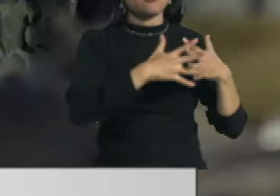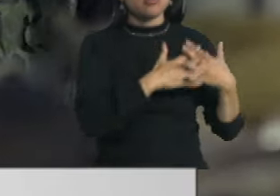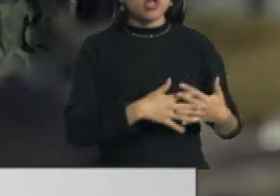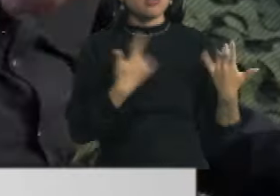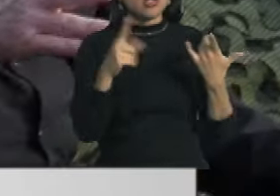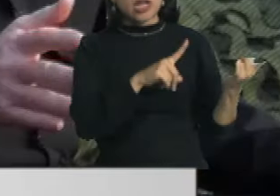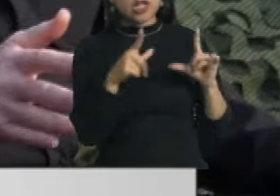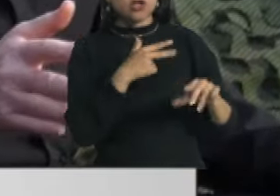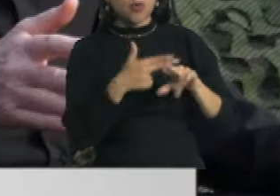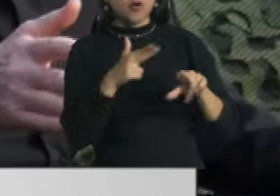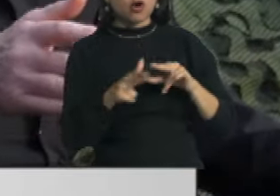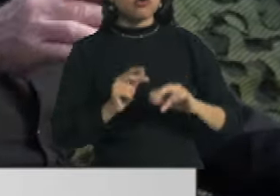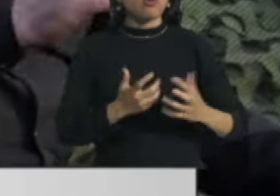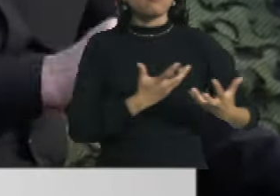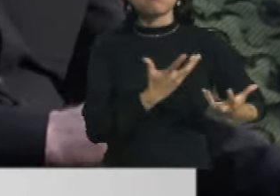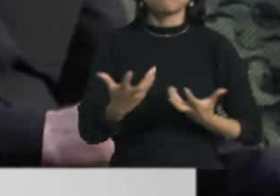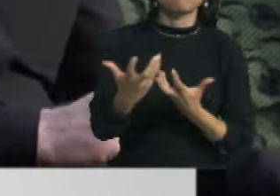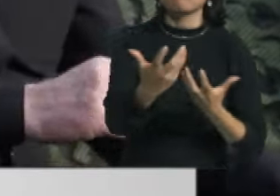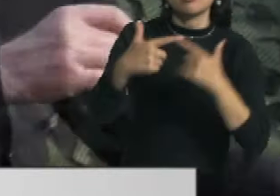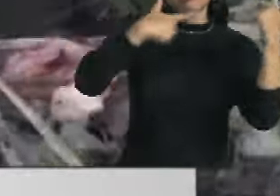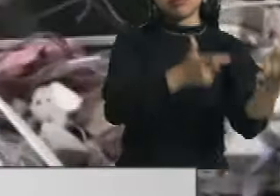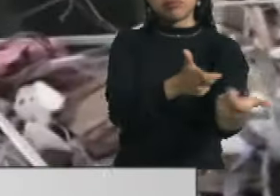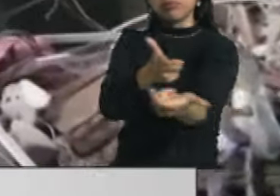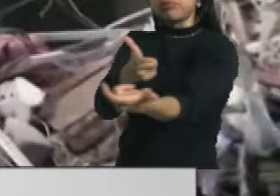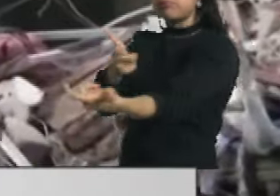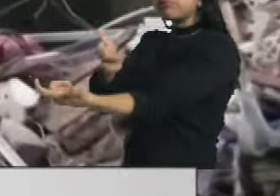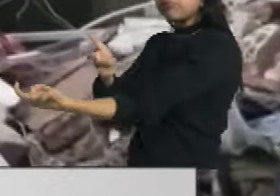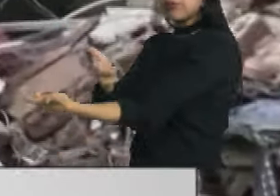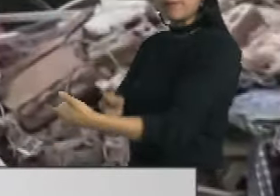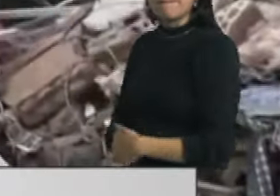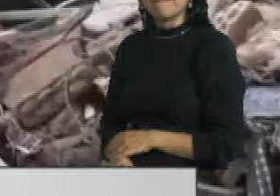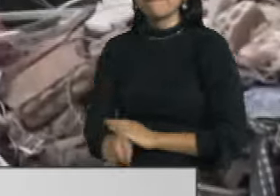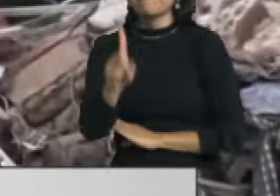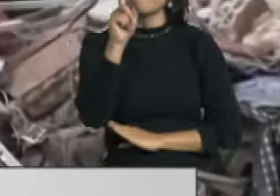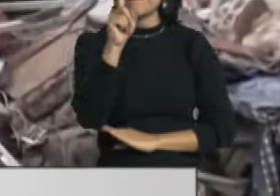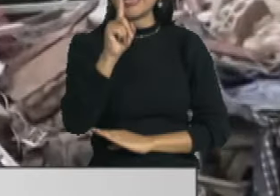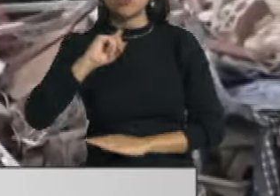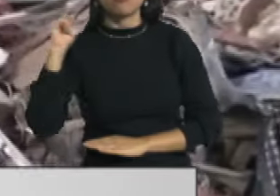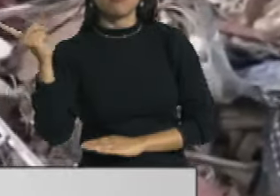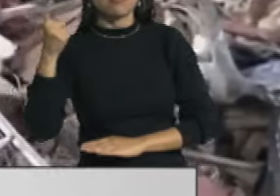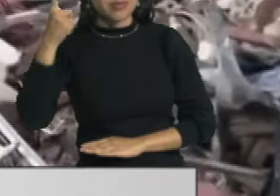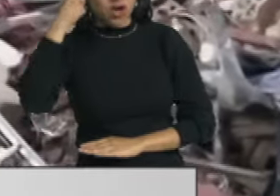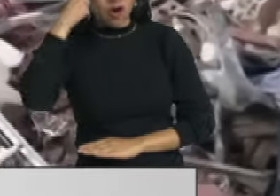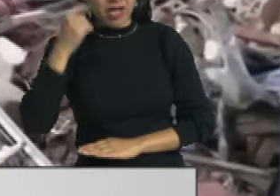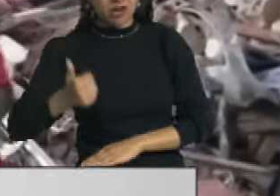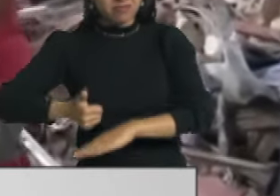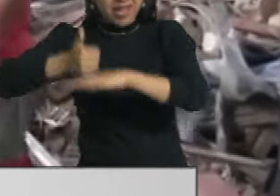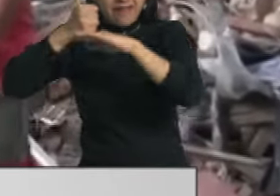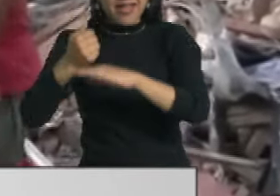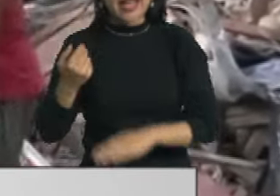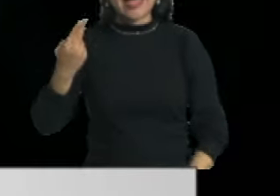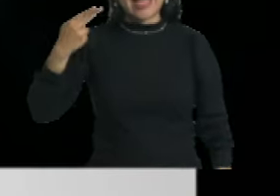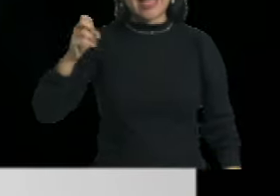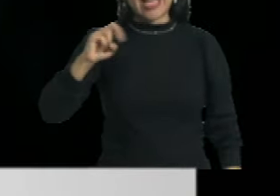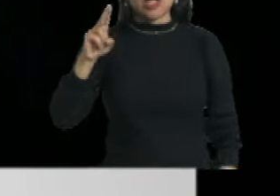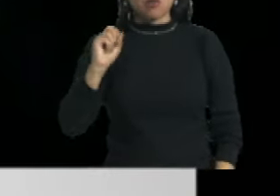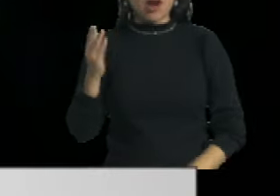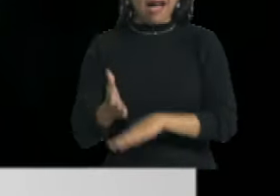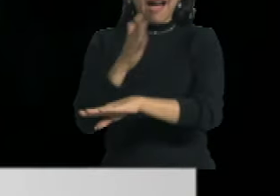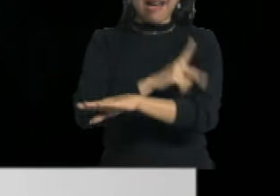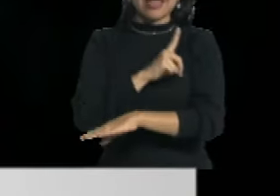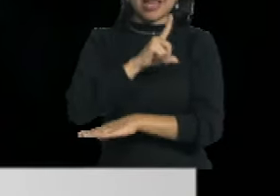prevé limitada y que puede ser inminente. Por su parte, el subjefe de Hezbollah emitió su primer discurso tras la muerte del líder del